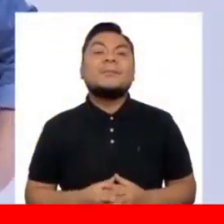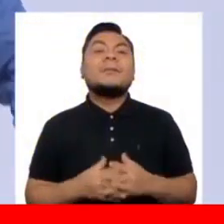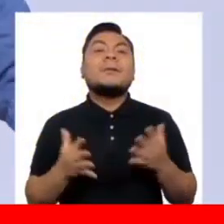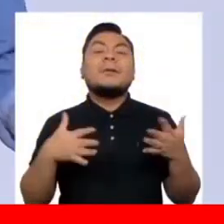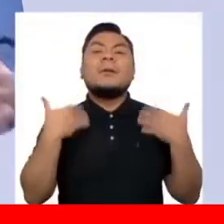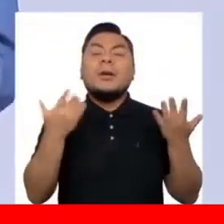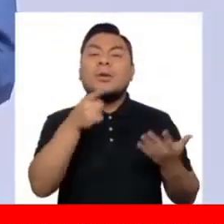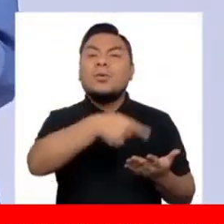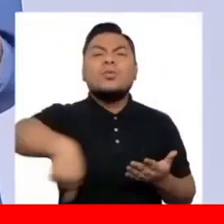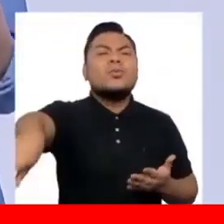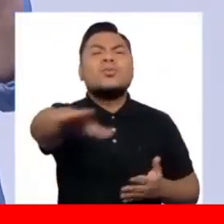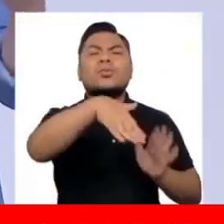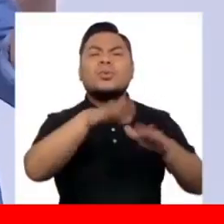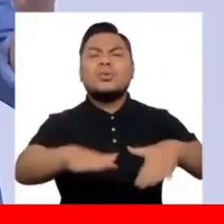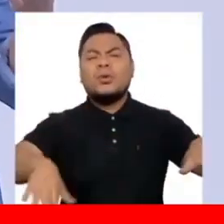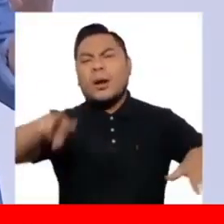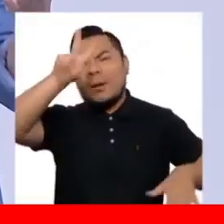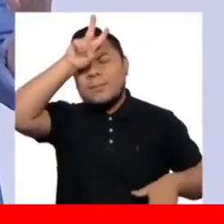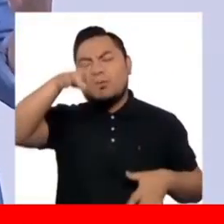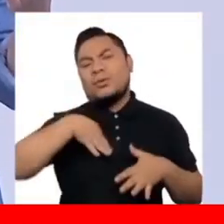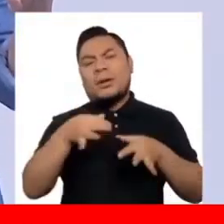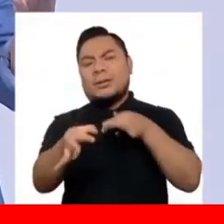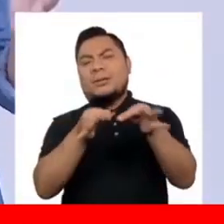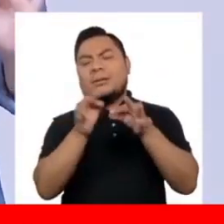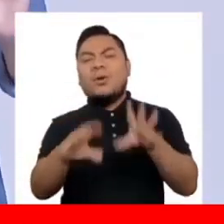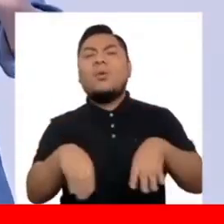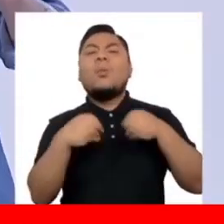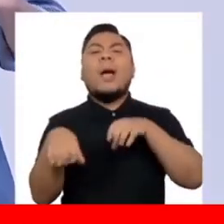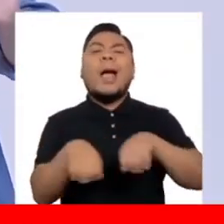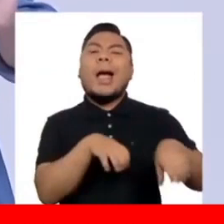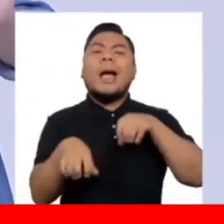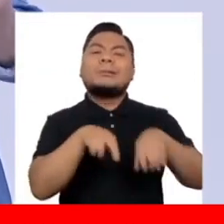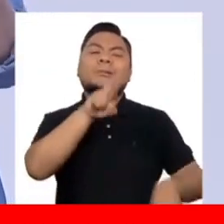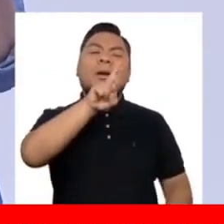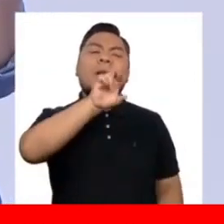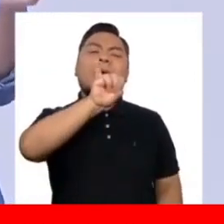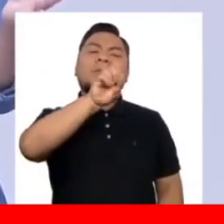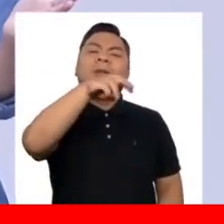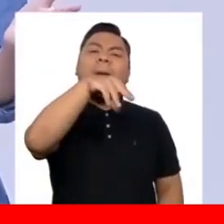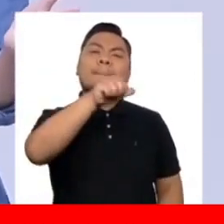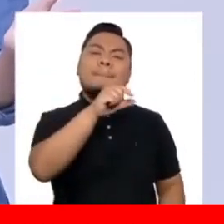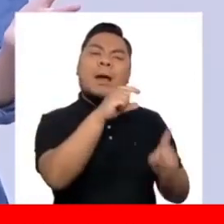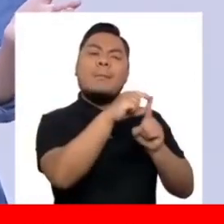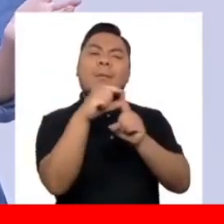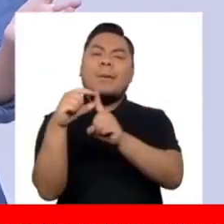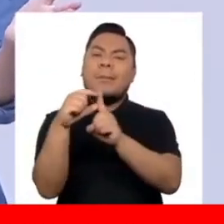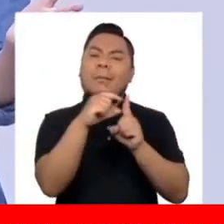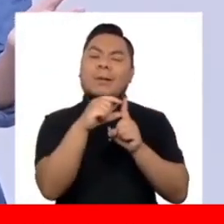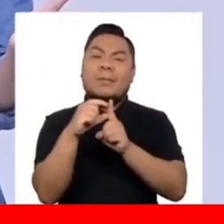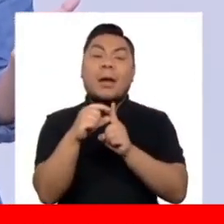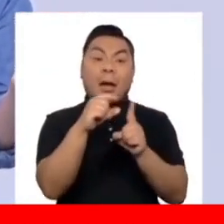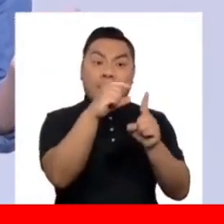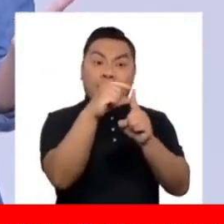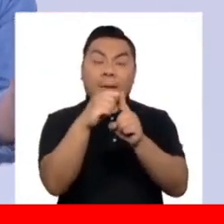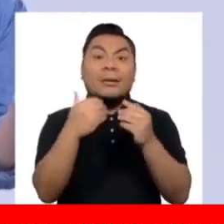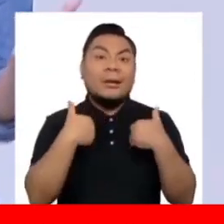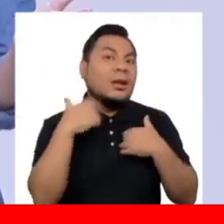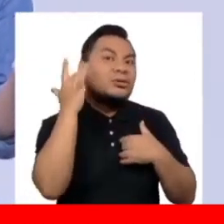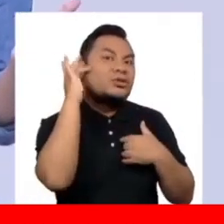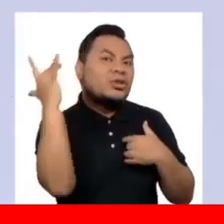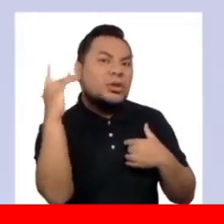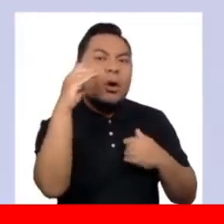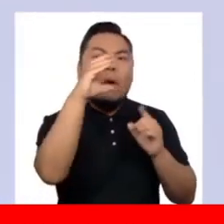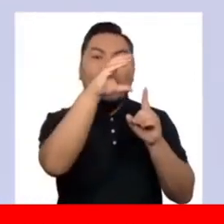Niñas y niños de todo el Perú, les voy a explicar cómo crear una rima. Cada palabra tiene un sonido, ¿cierto?